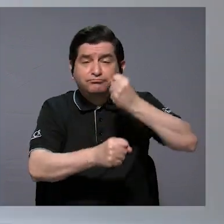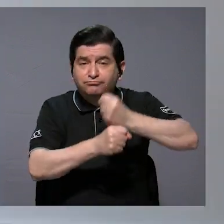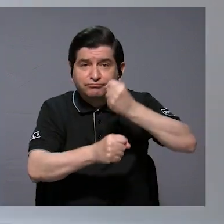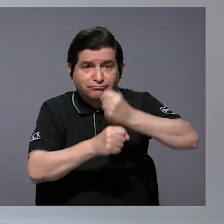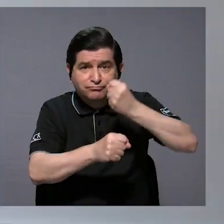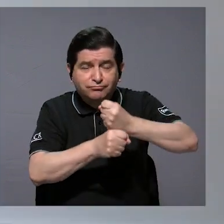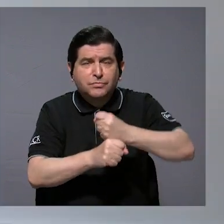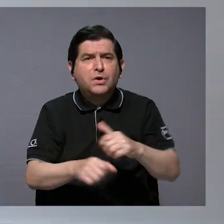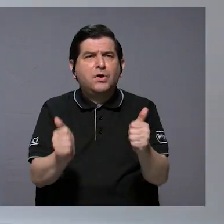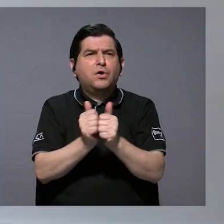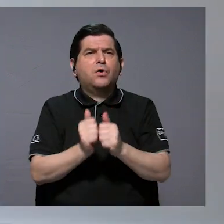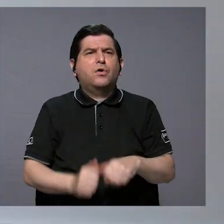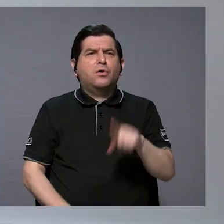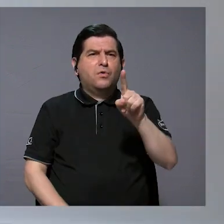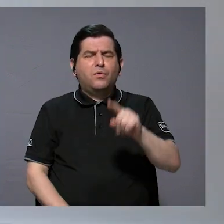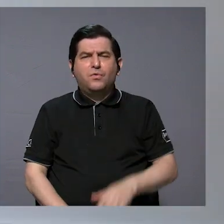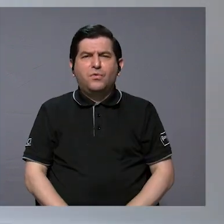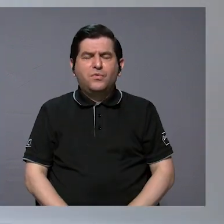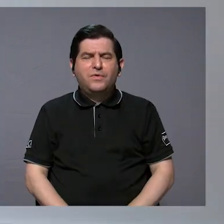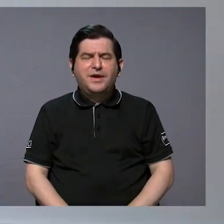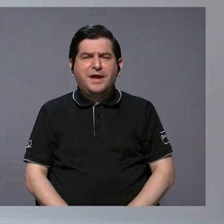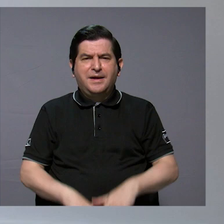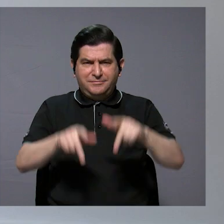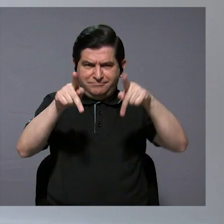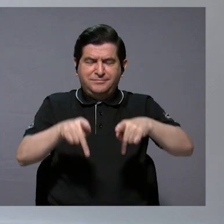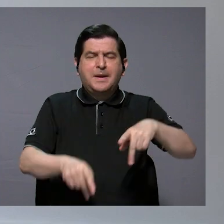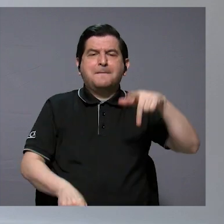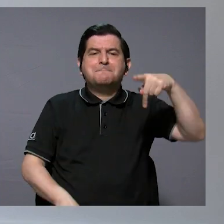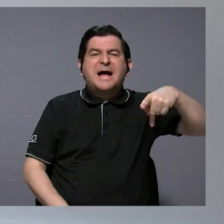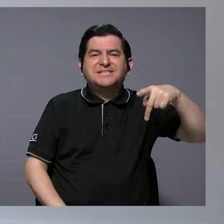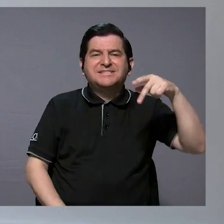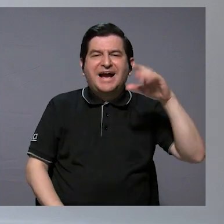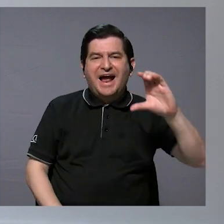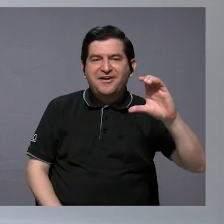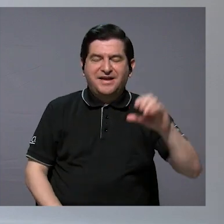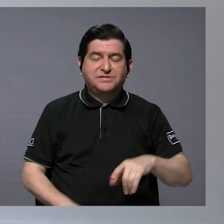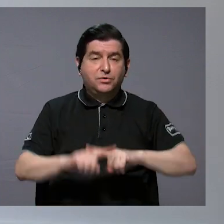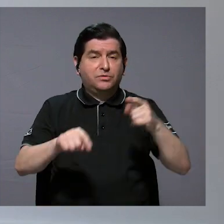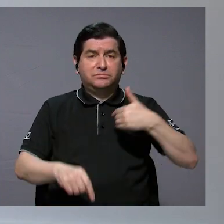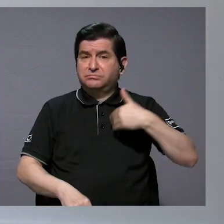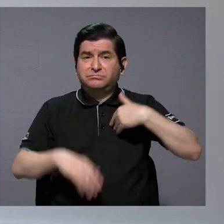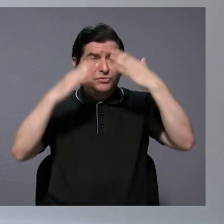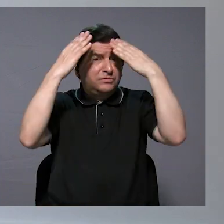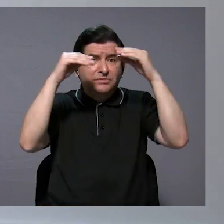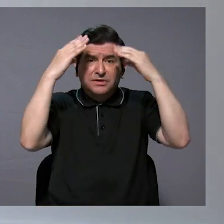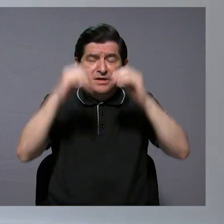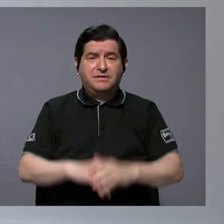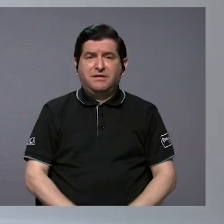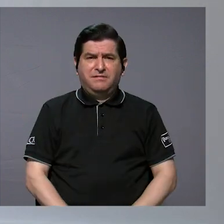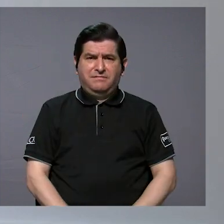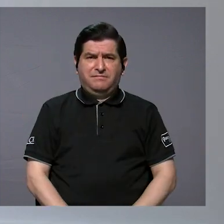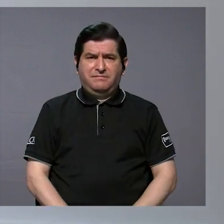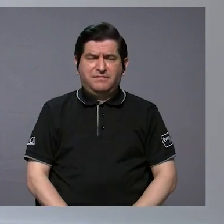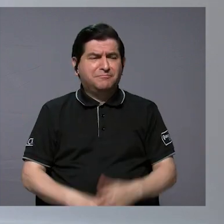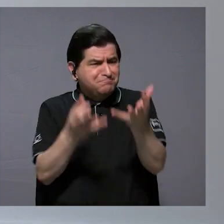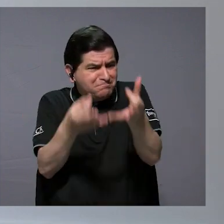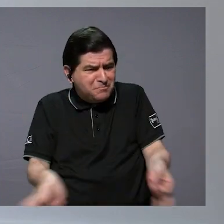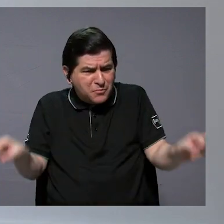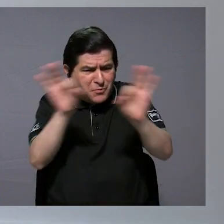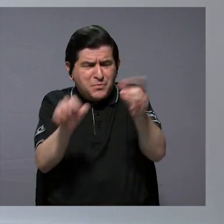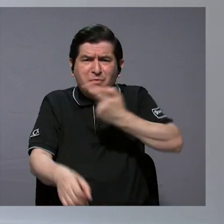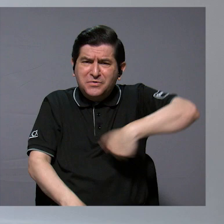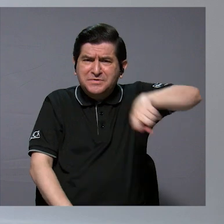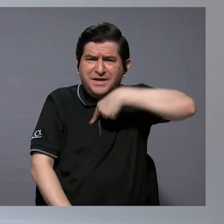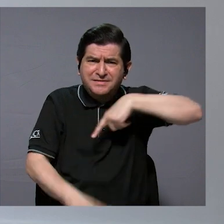En algún momento trabajamos con una figura, la Pancha Carrasco, y nos dimos cuenta que no teníamos información sobre ella y